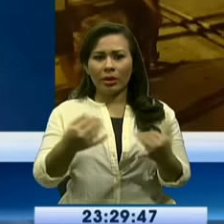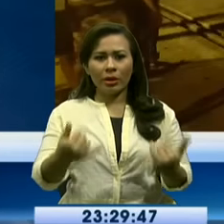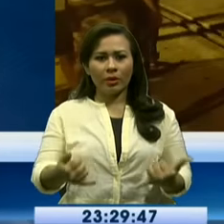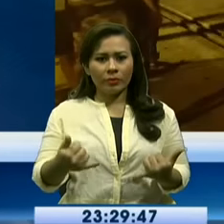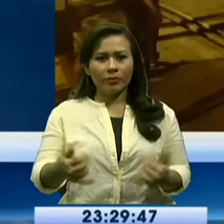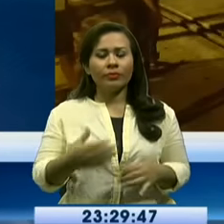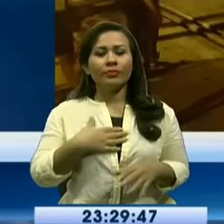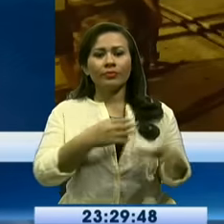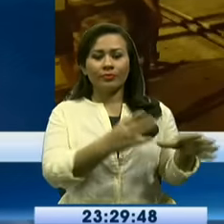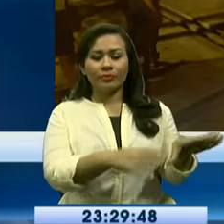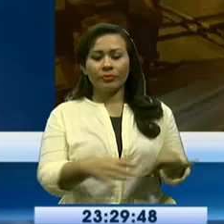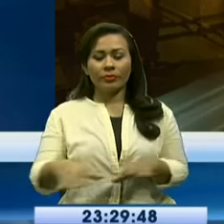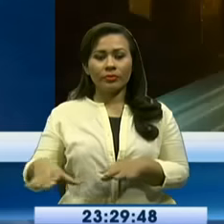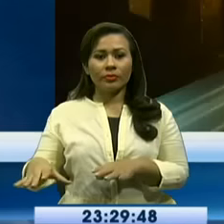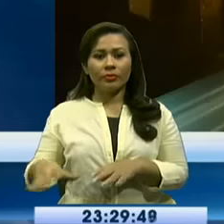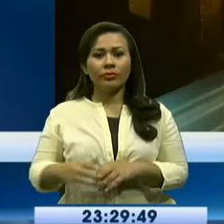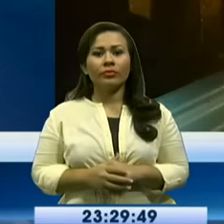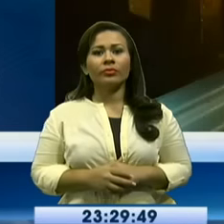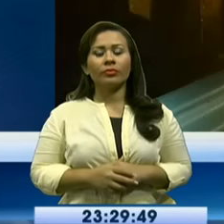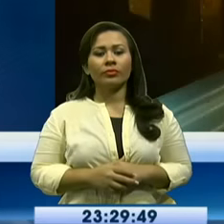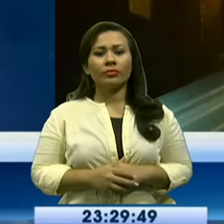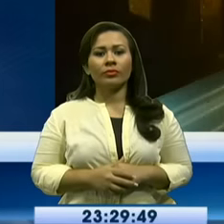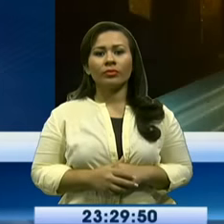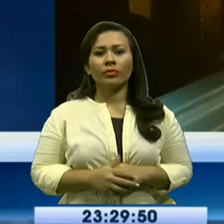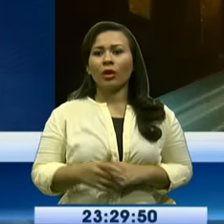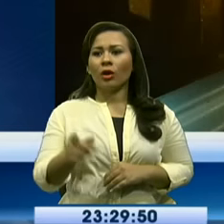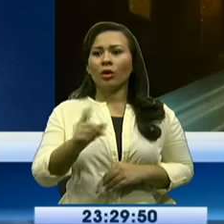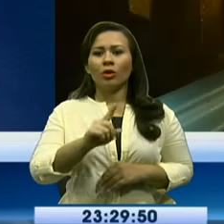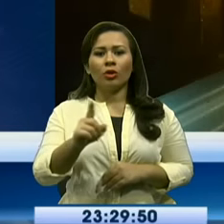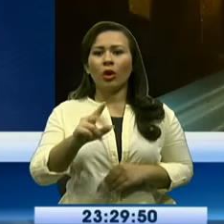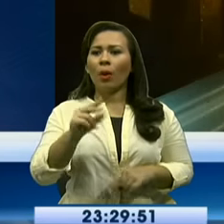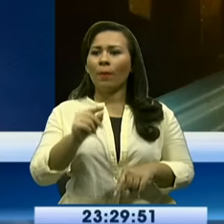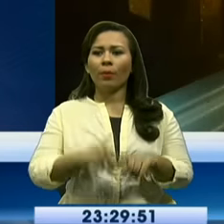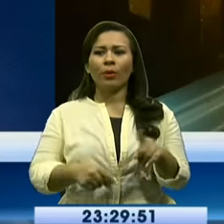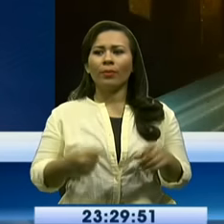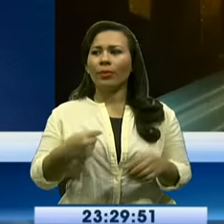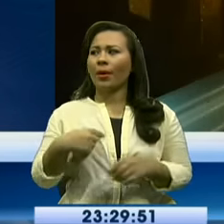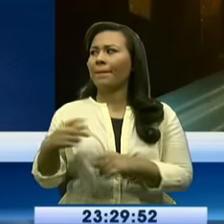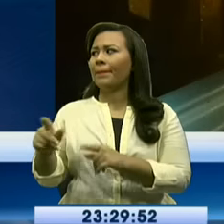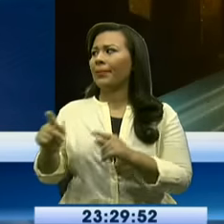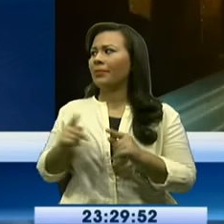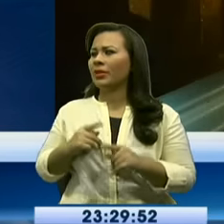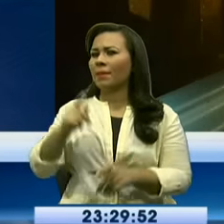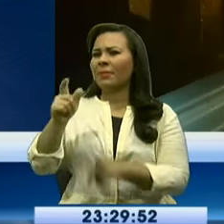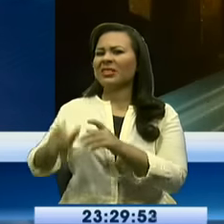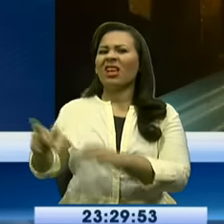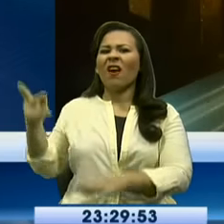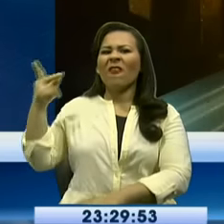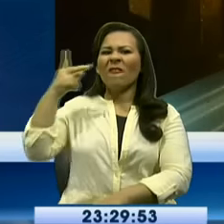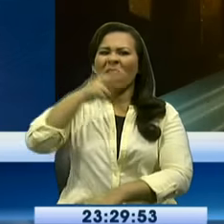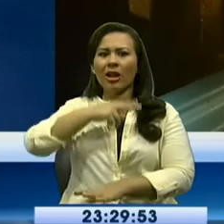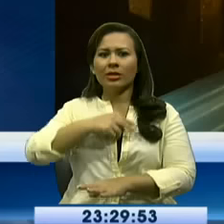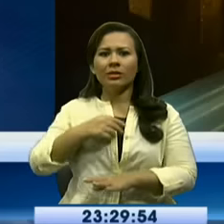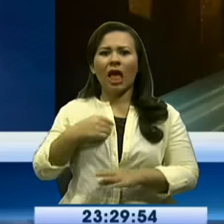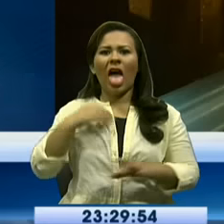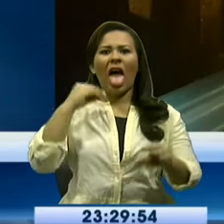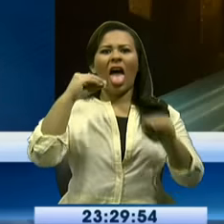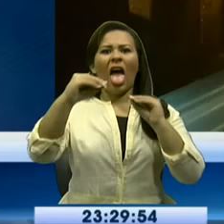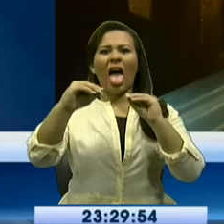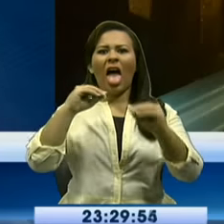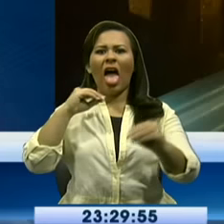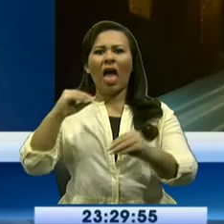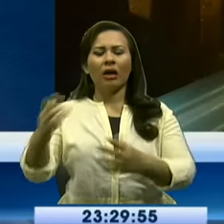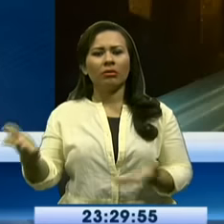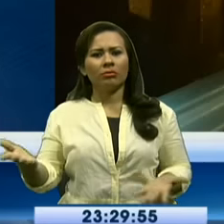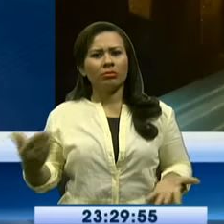se están desarrollando las actividades y no podemos permitir que este tipo de rumores falsos que alarman